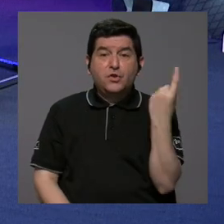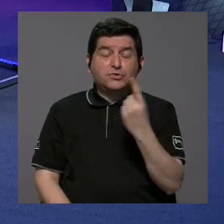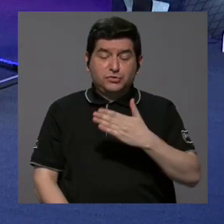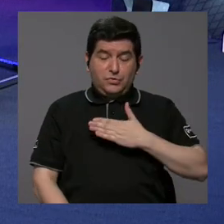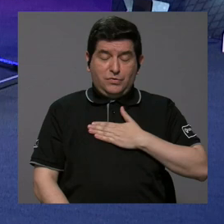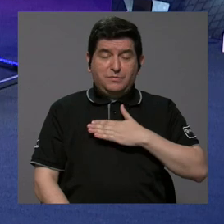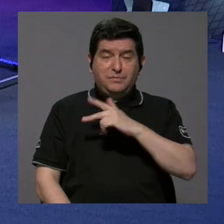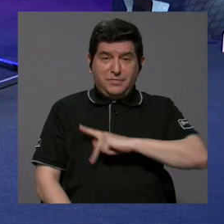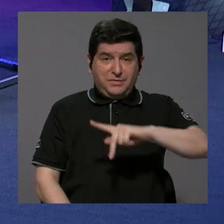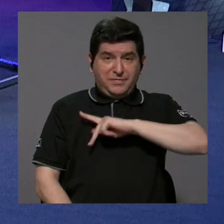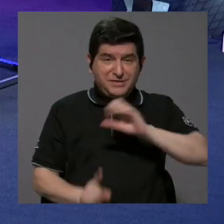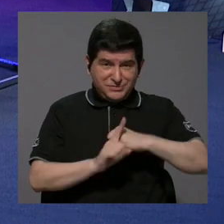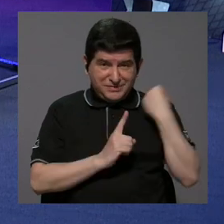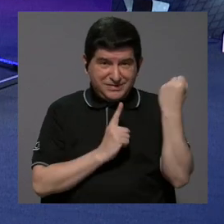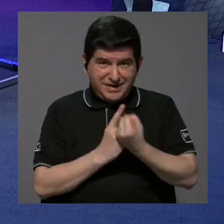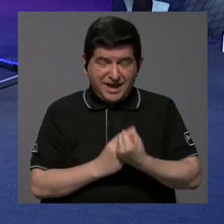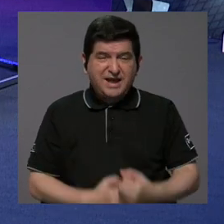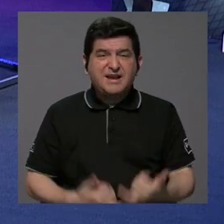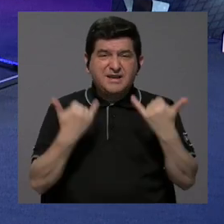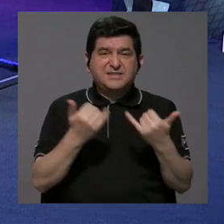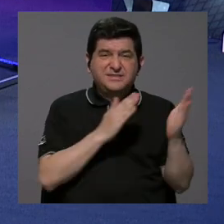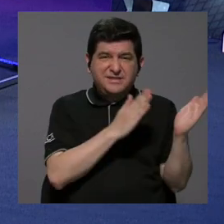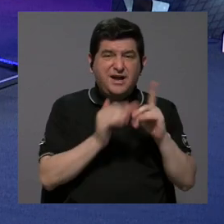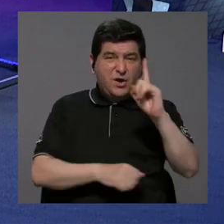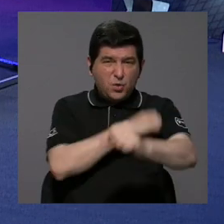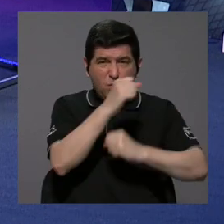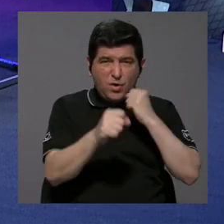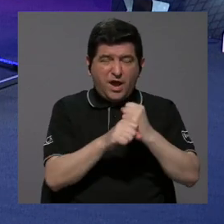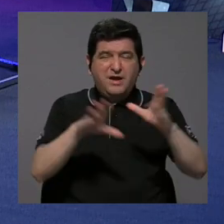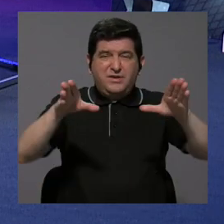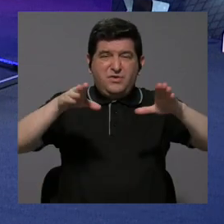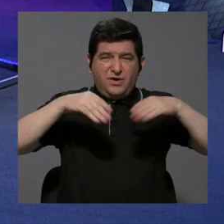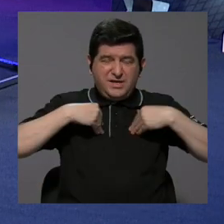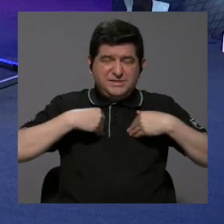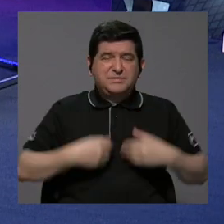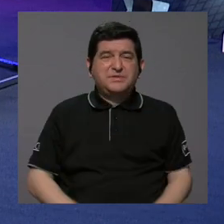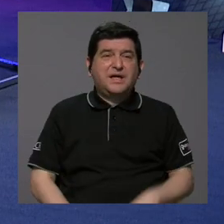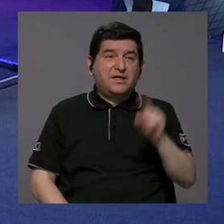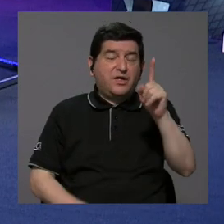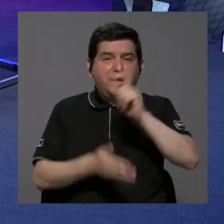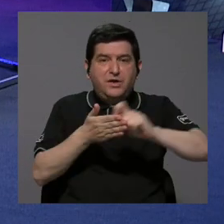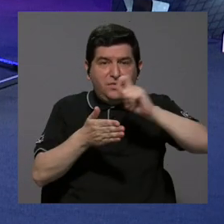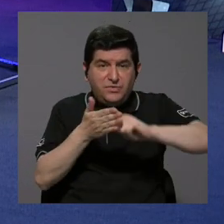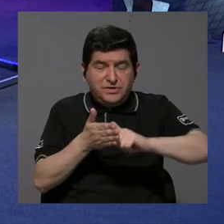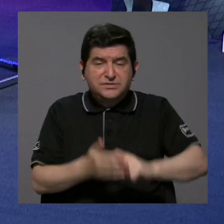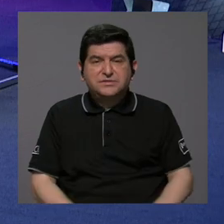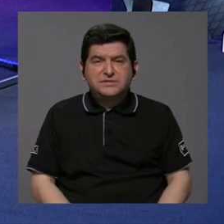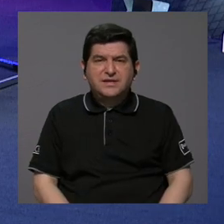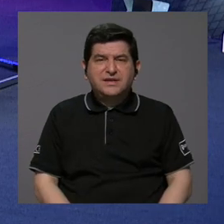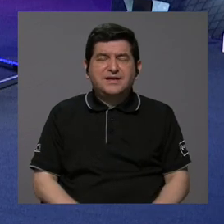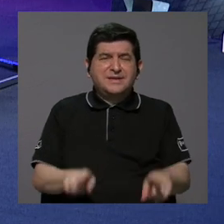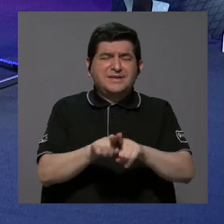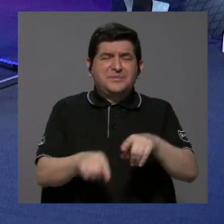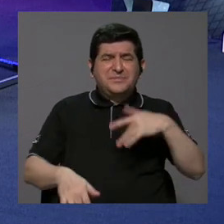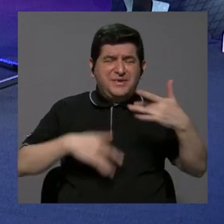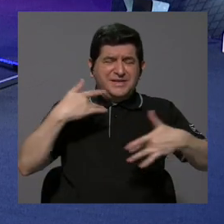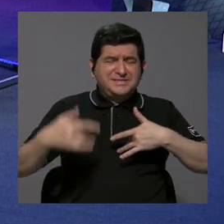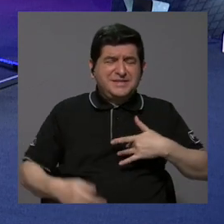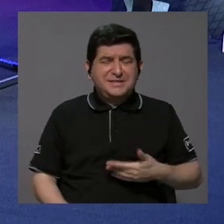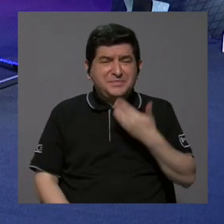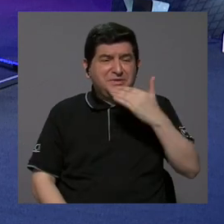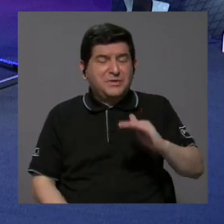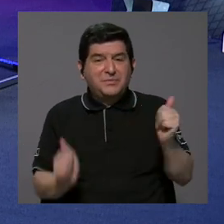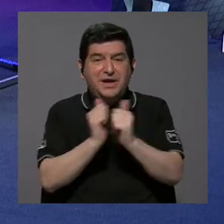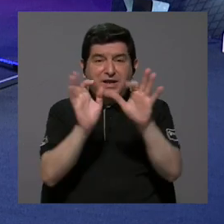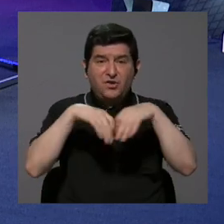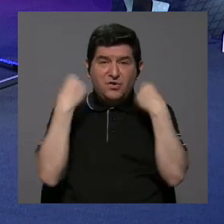mía personal de ya me formé por un año para poder ser aceptada en alguna de estas escuelas sino también era una decepción a la familia que